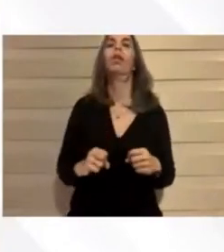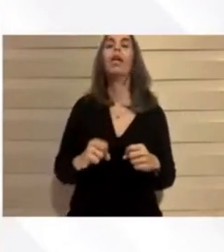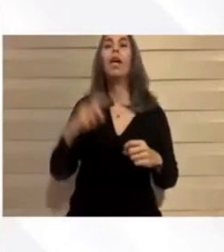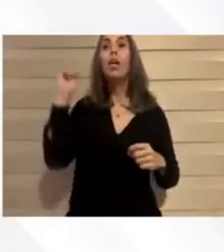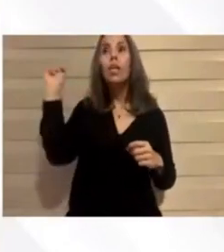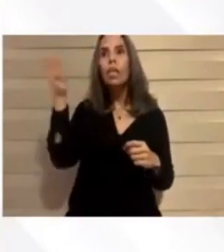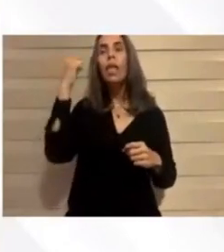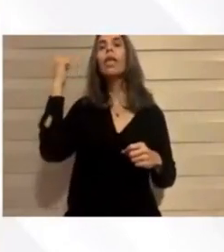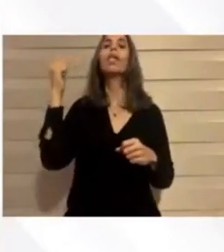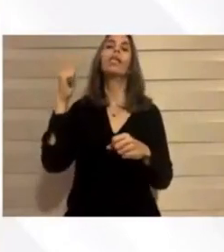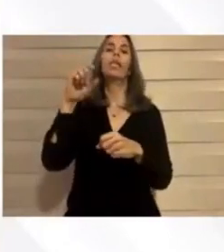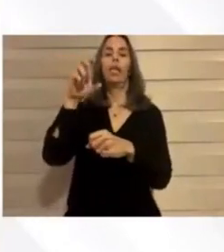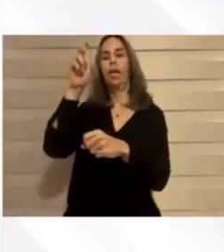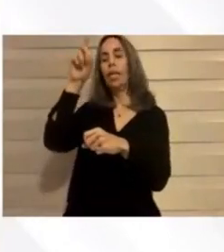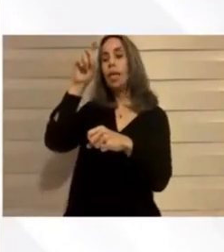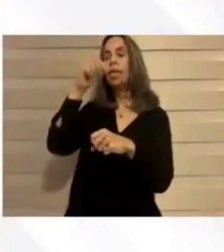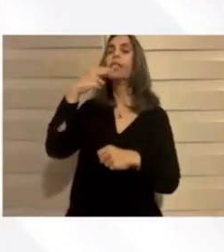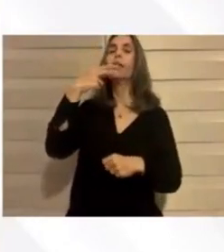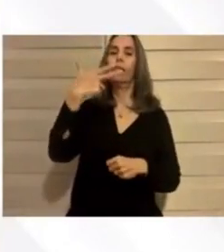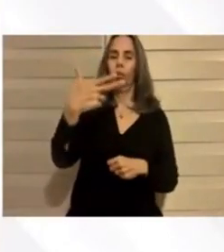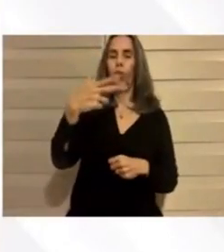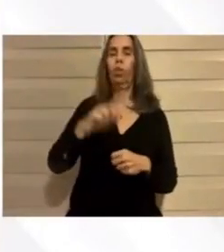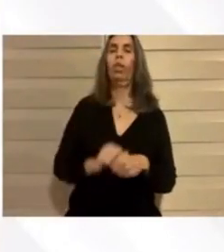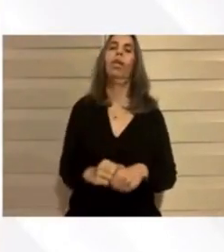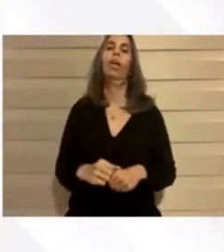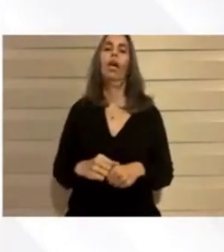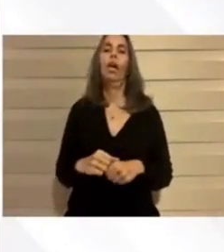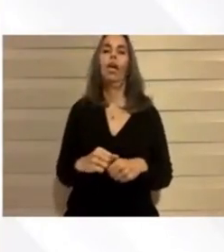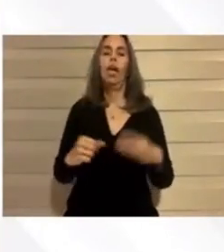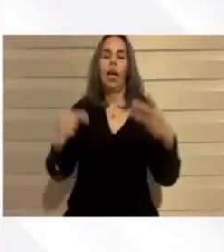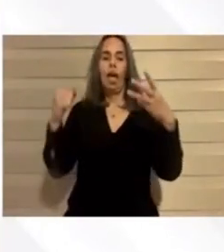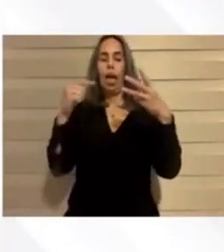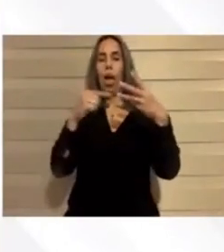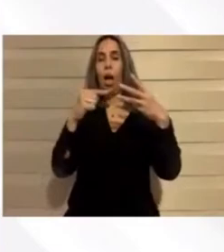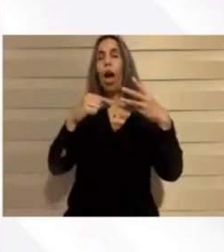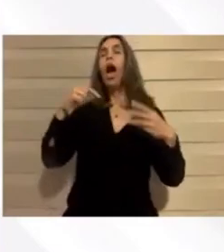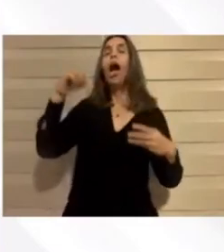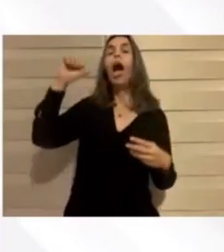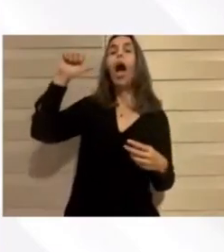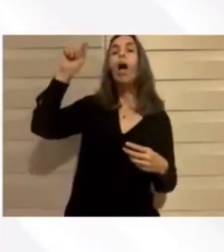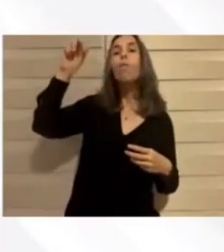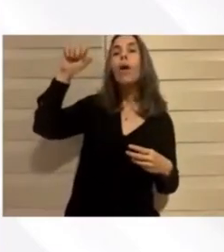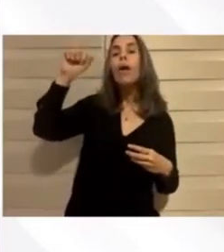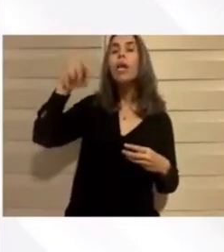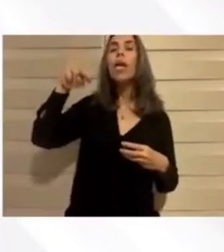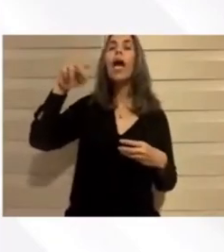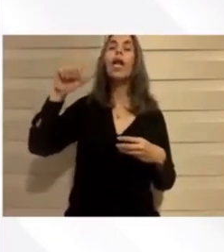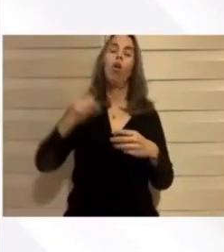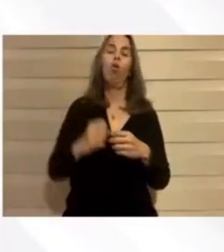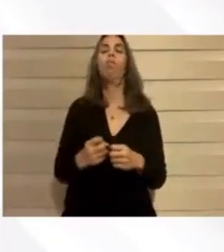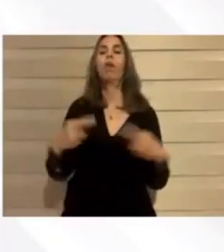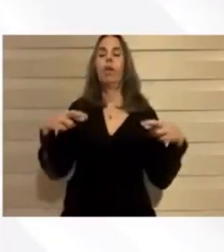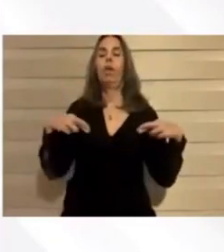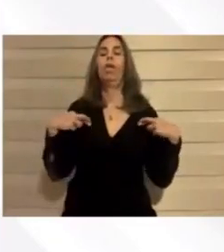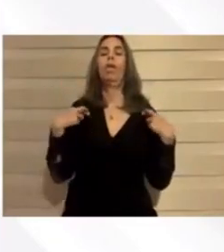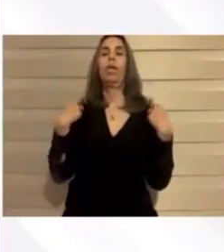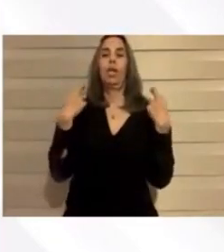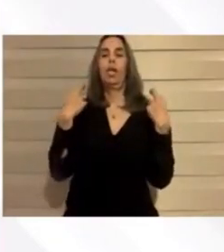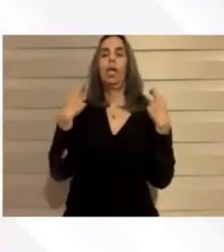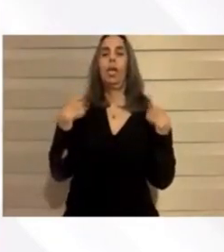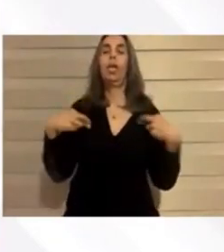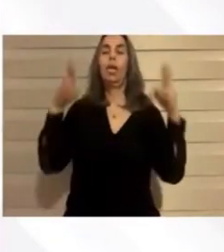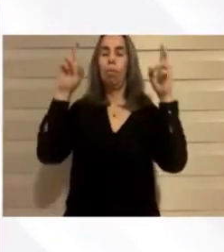38. A América Naomi Alfaro Sánchez, representante de la Escuela